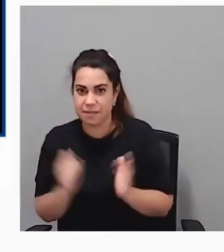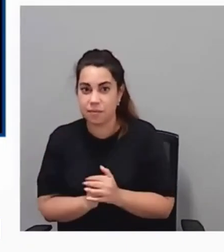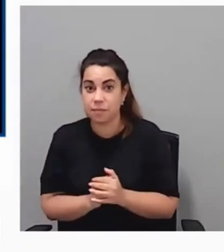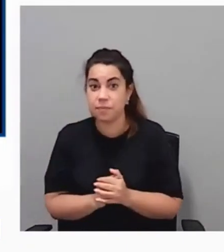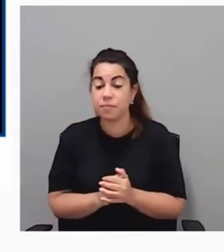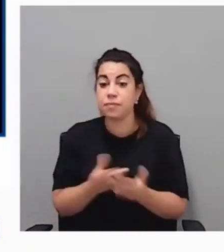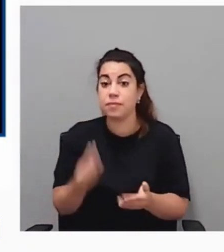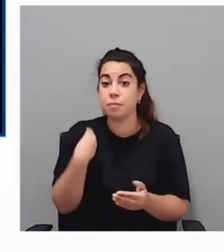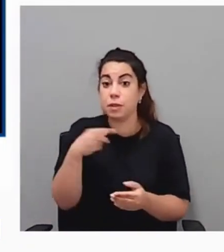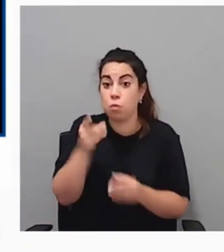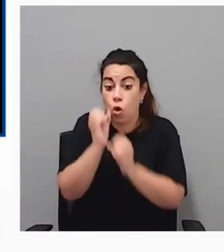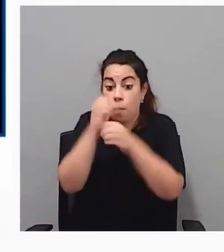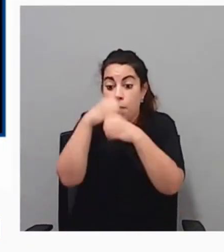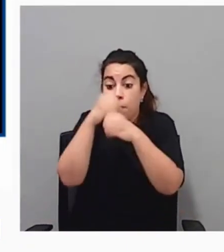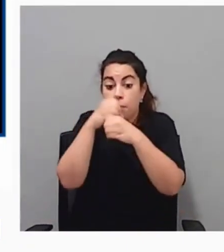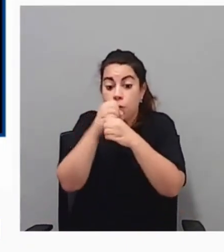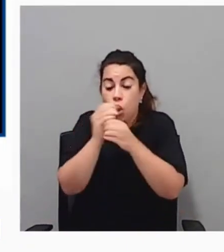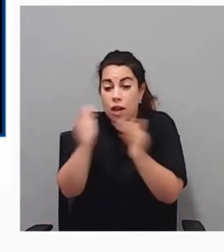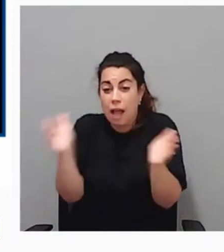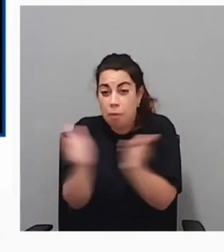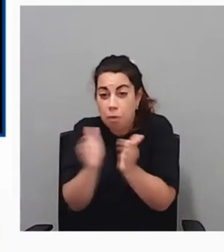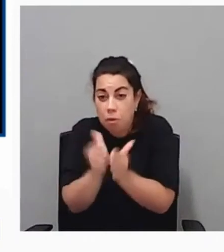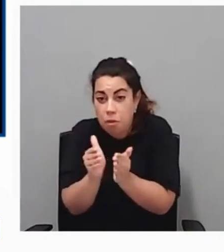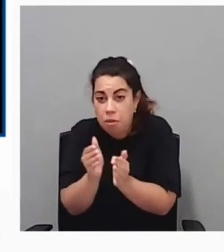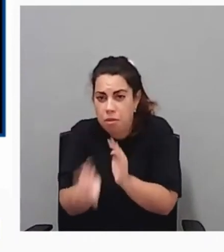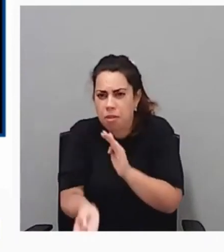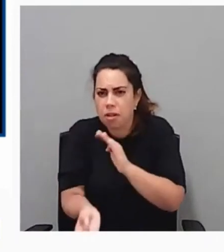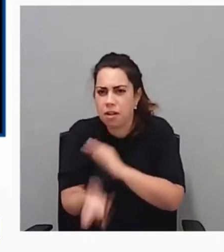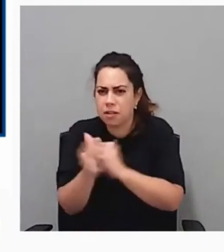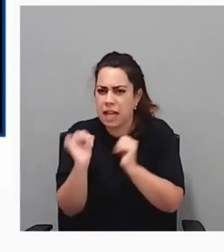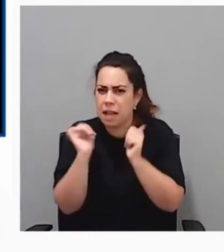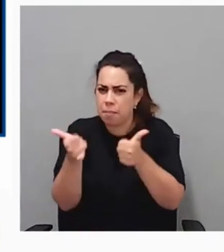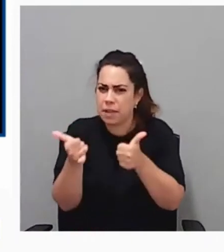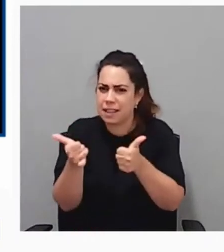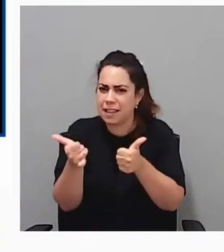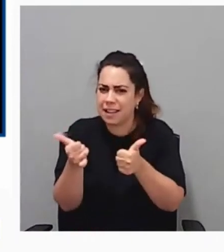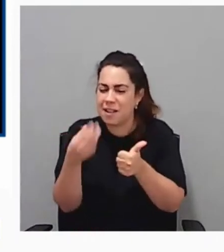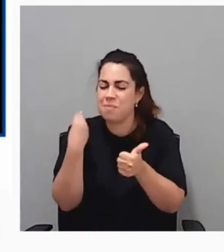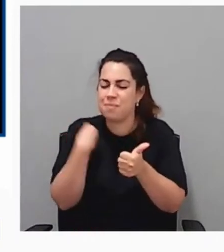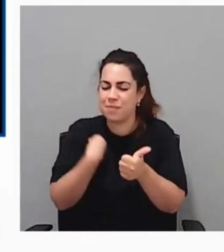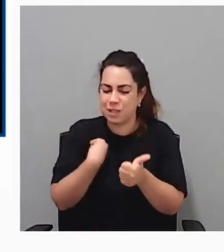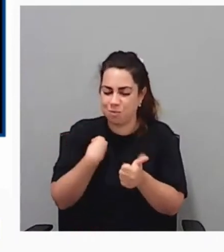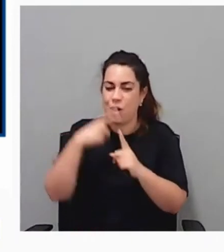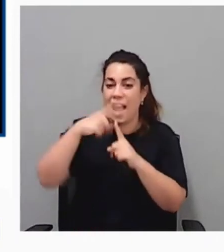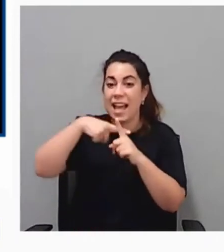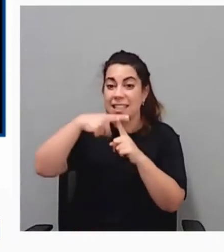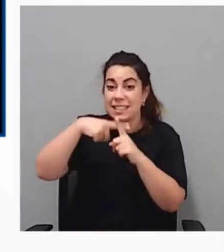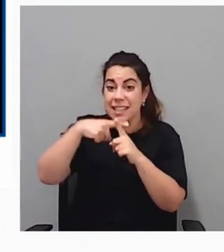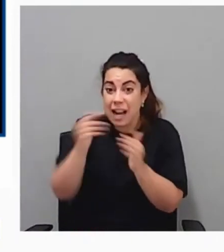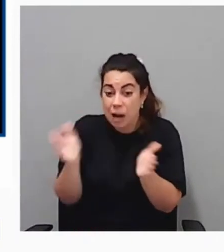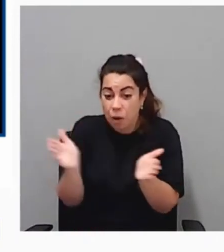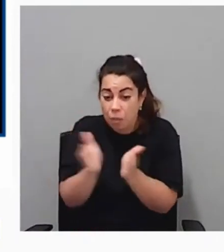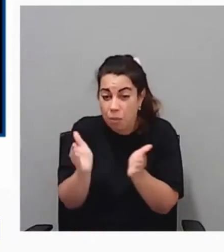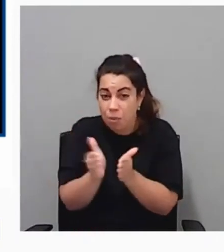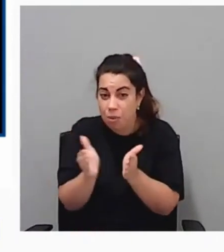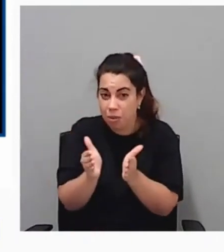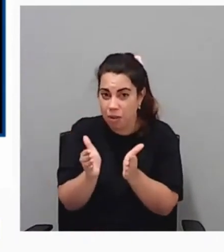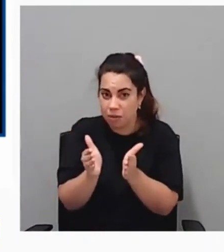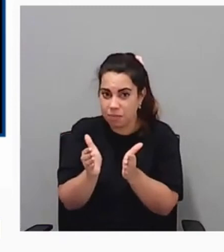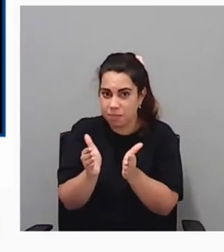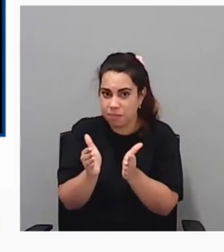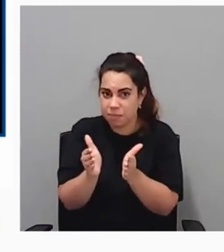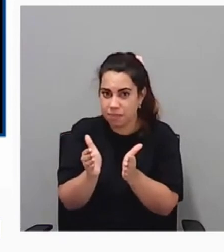biología surge a la escala nanométrica es precisamente eso. En la escala nanométrica, en agua, uno es lo